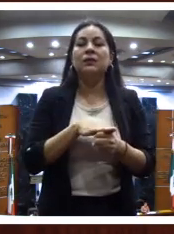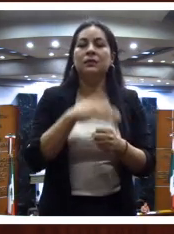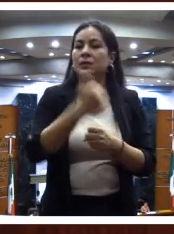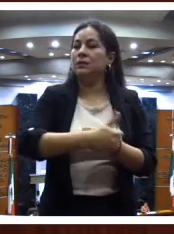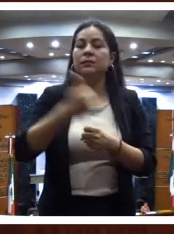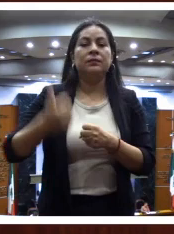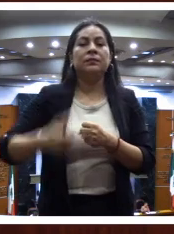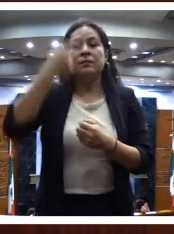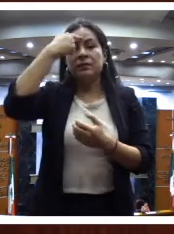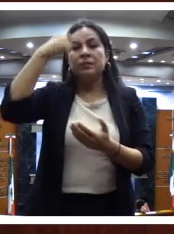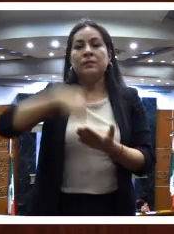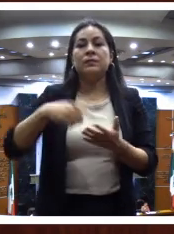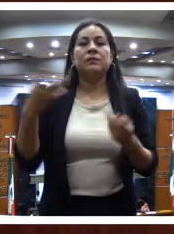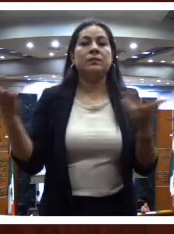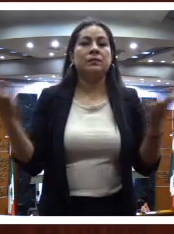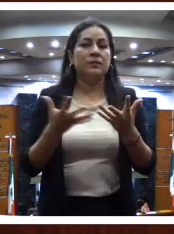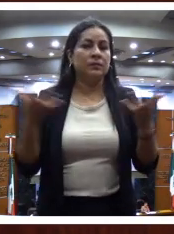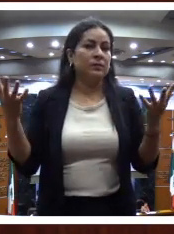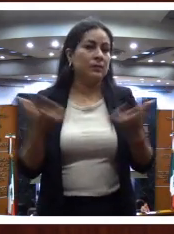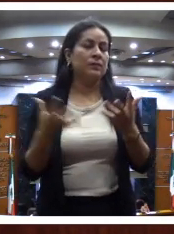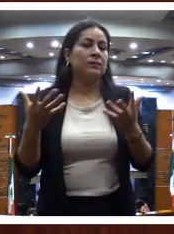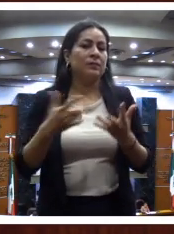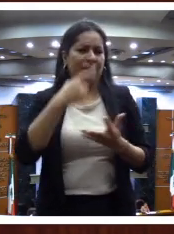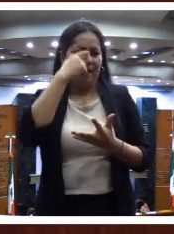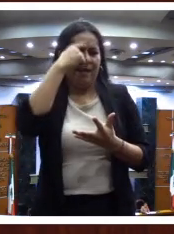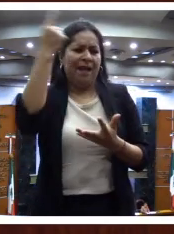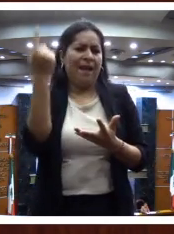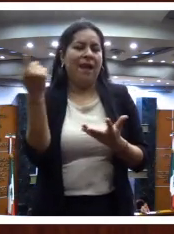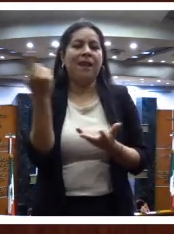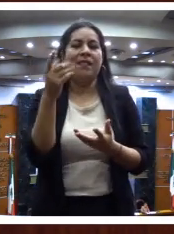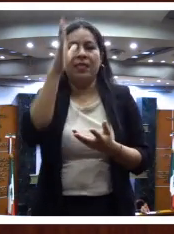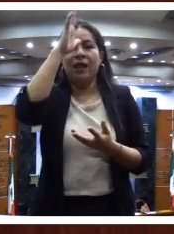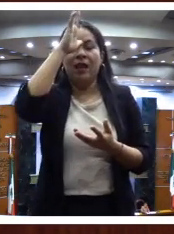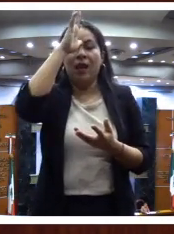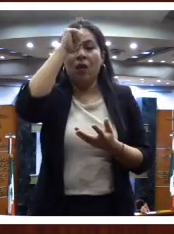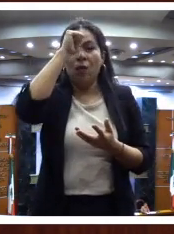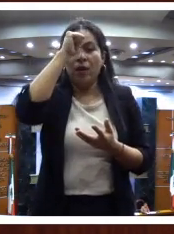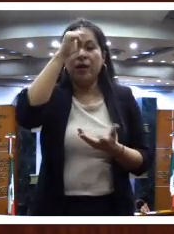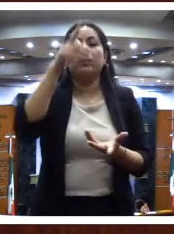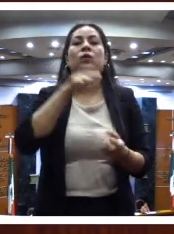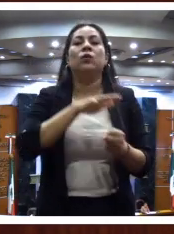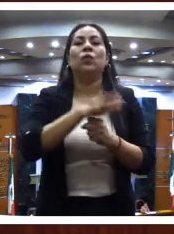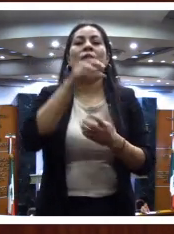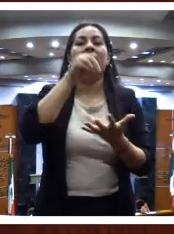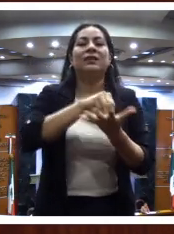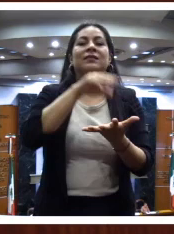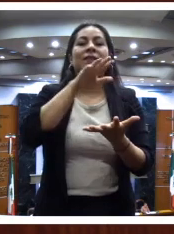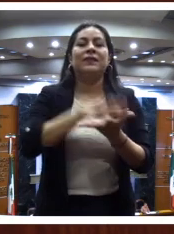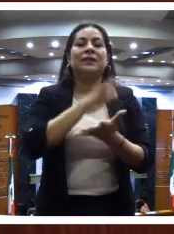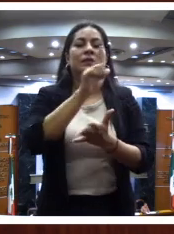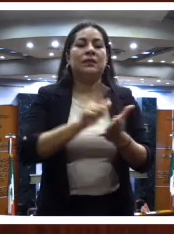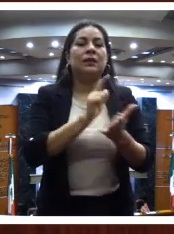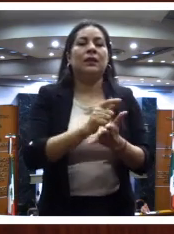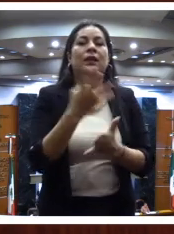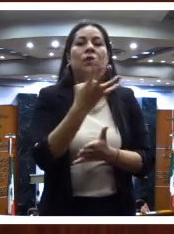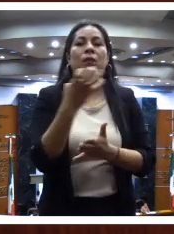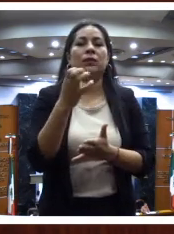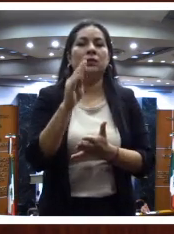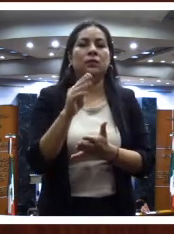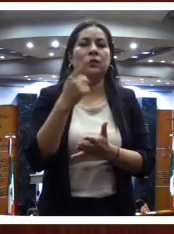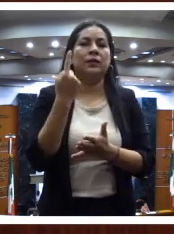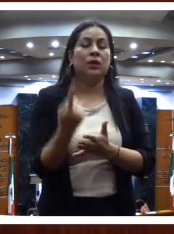competentes para su operación crearlos de conformidad con lo que establece la ley